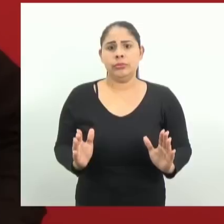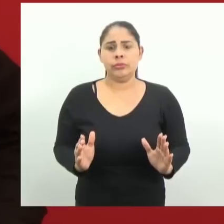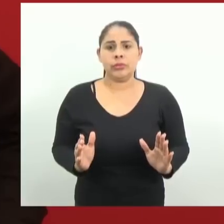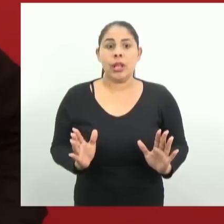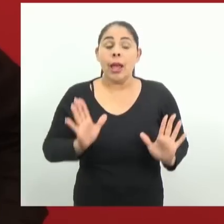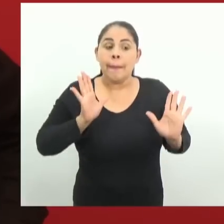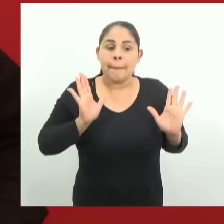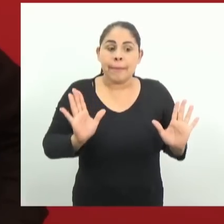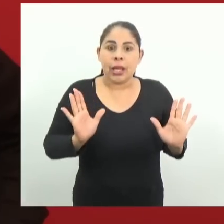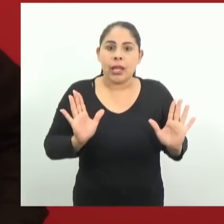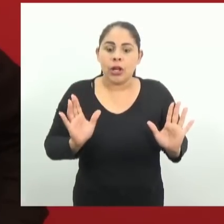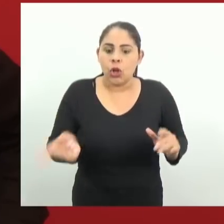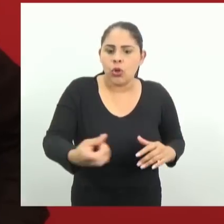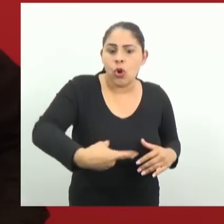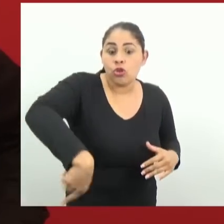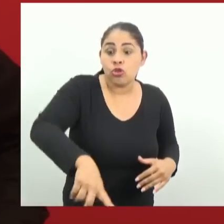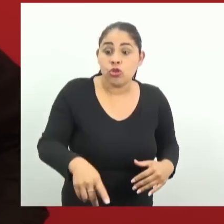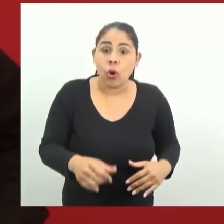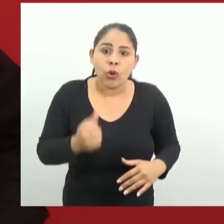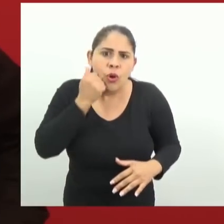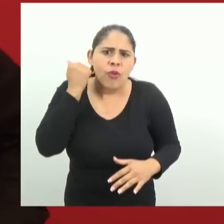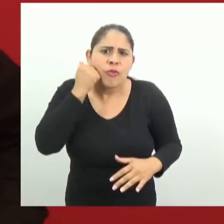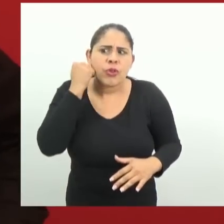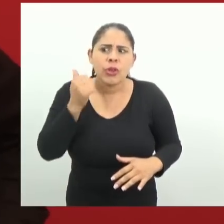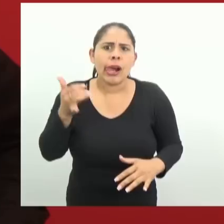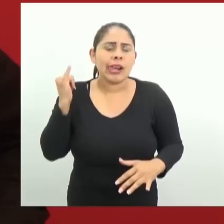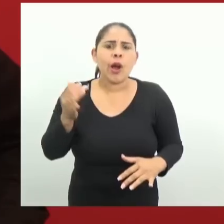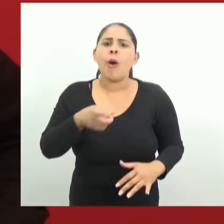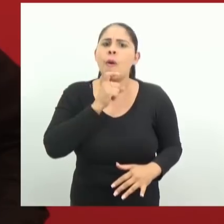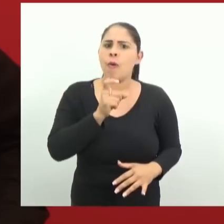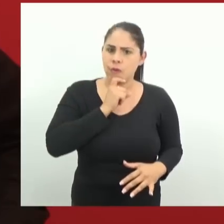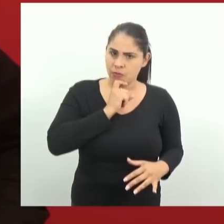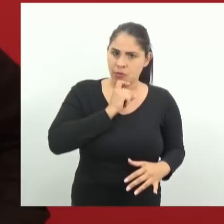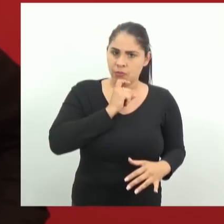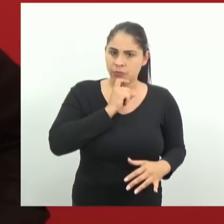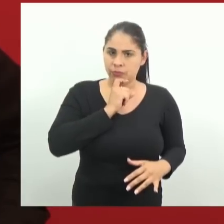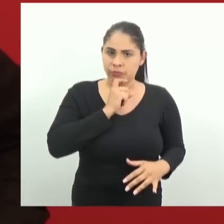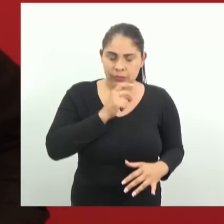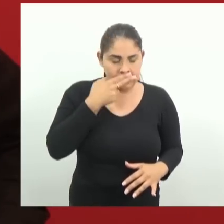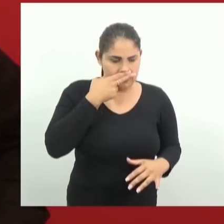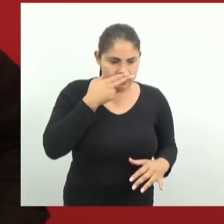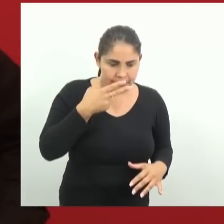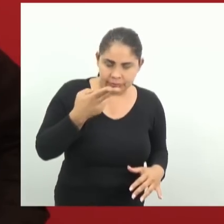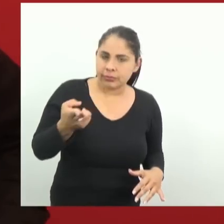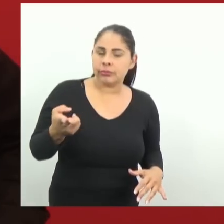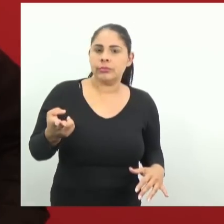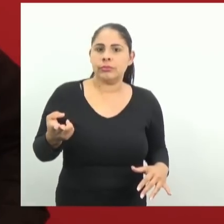Pero ¿cómo traemos fruto nosotros? Atención, es impresionante, impresionante.